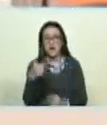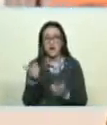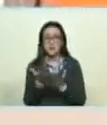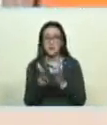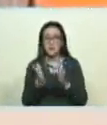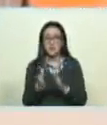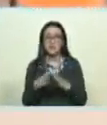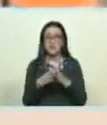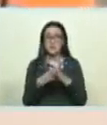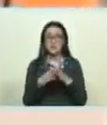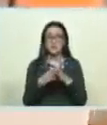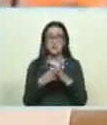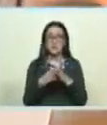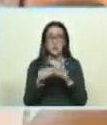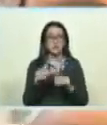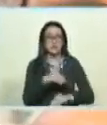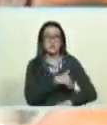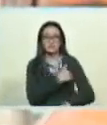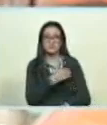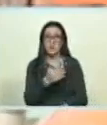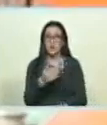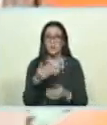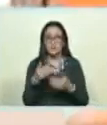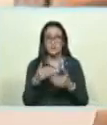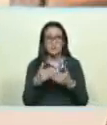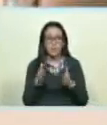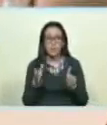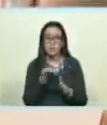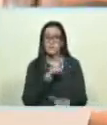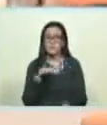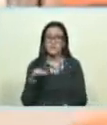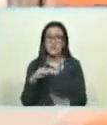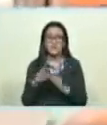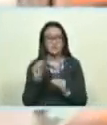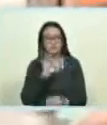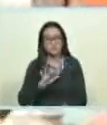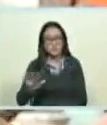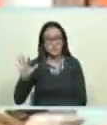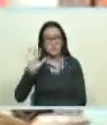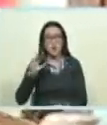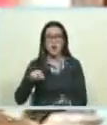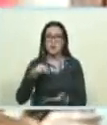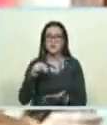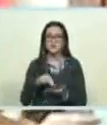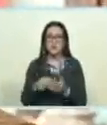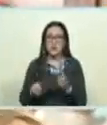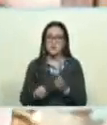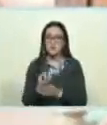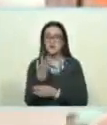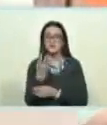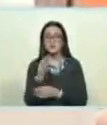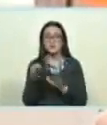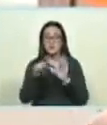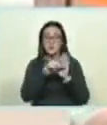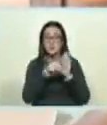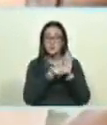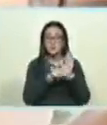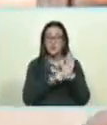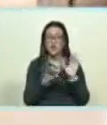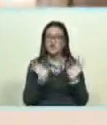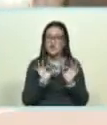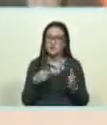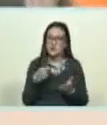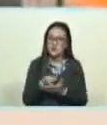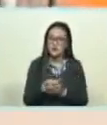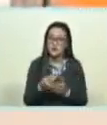estudiante de todos los niveles y modalidades de la educación pública y privada en todo el territorio nacional y la creación de un reglamento que precise las